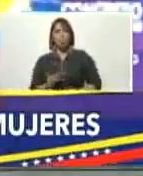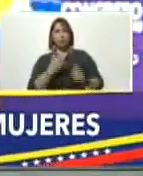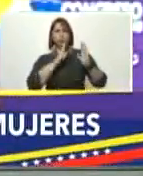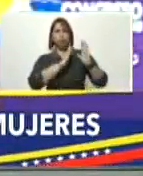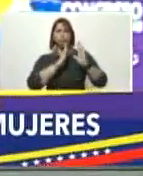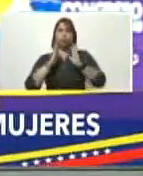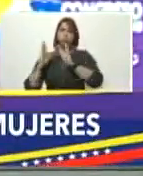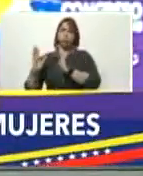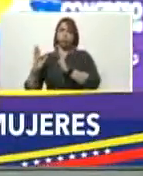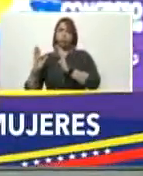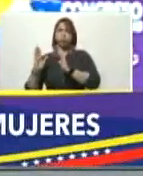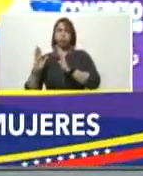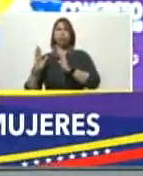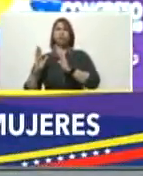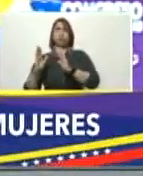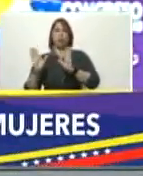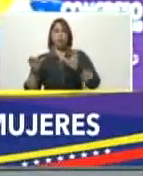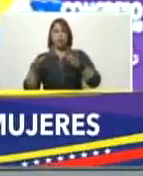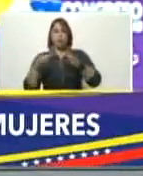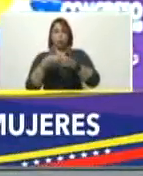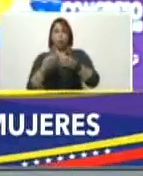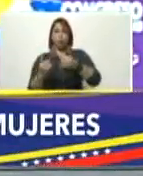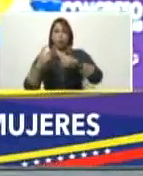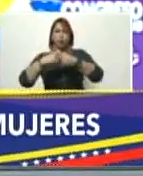organizarnos, confederarnos.